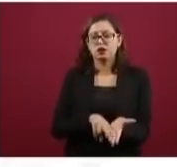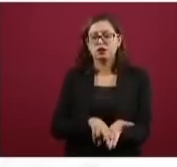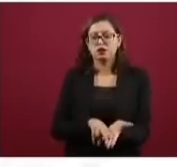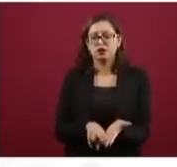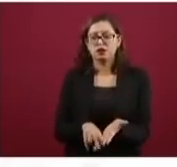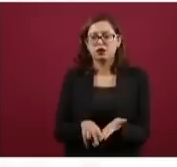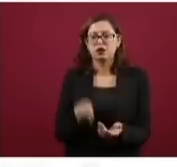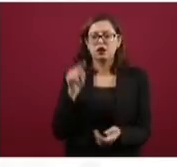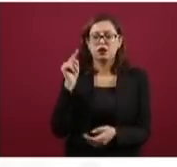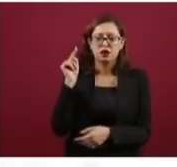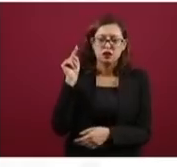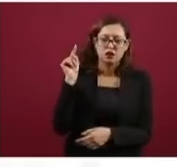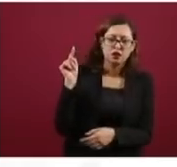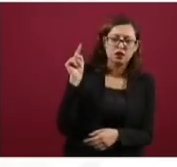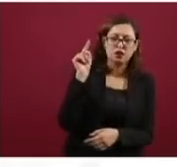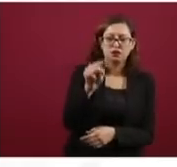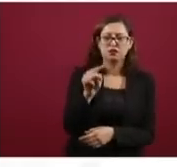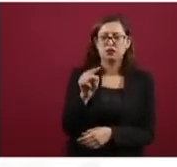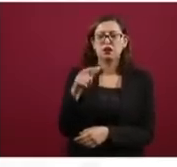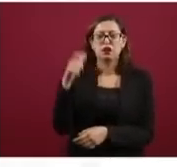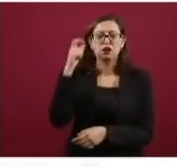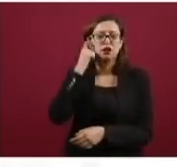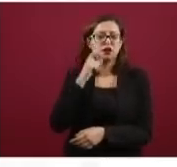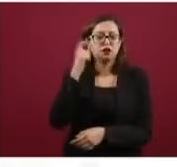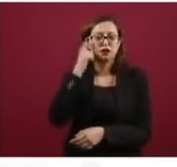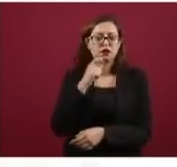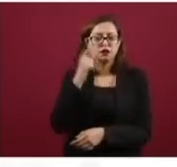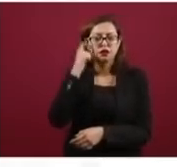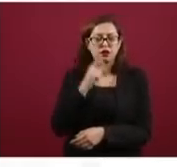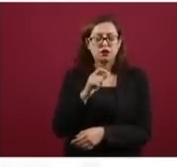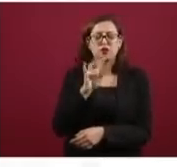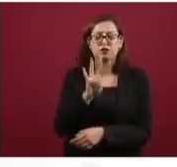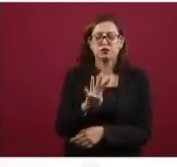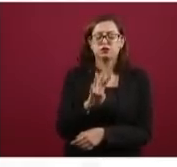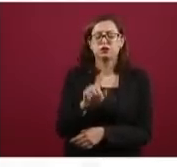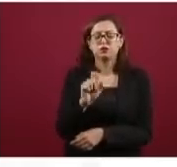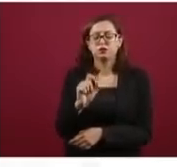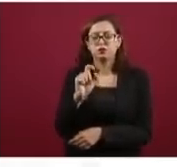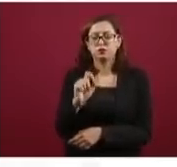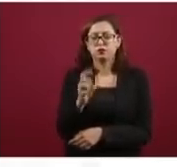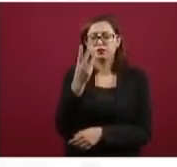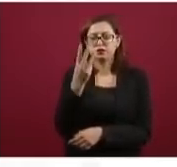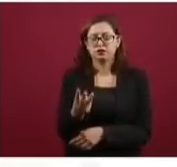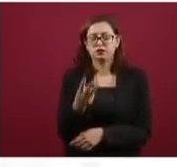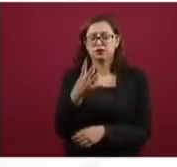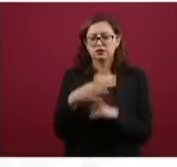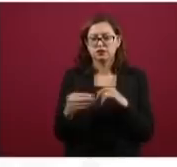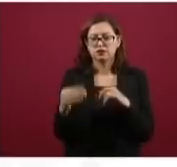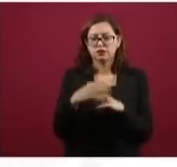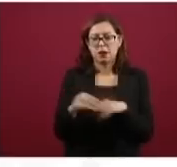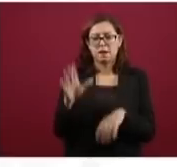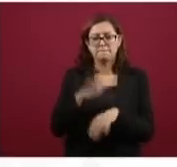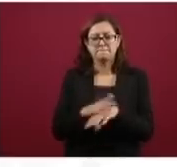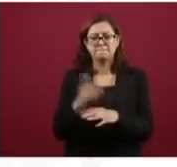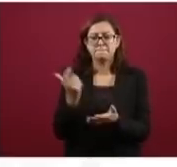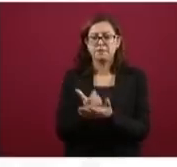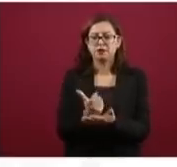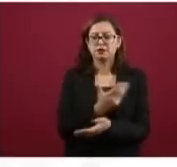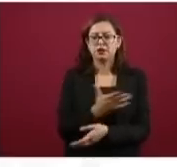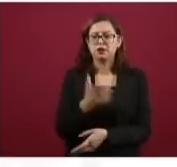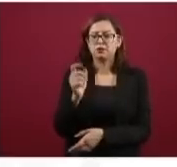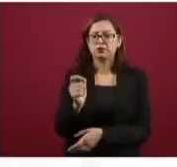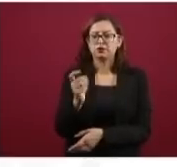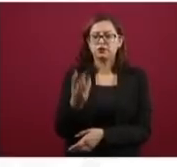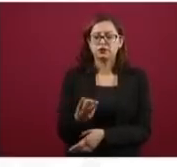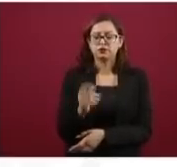en coyuca de benítez guerrero y a 19 pesos con 23 centavos y la máscara 23 pues